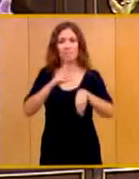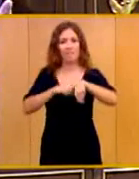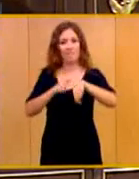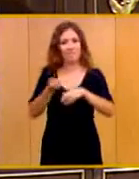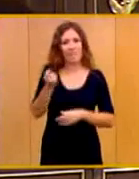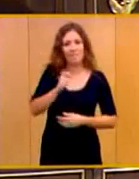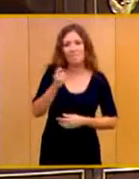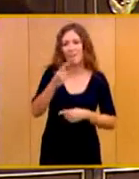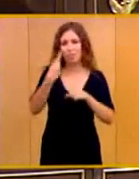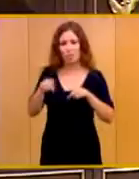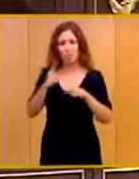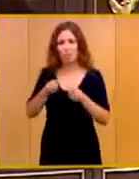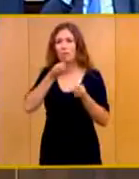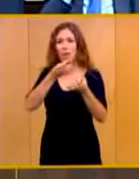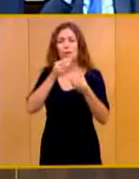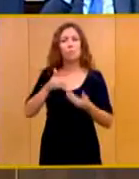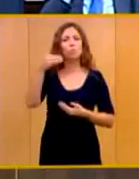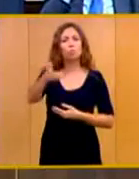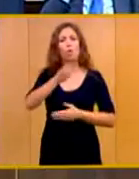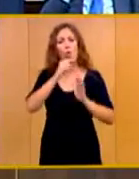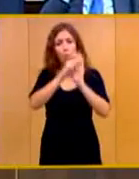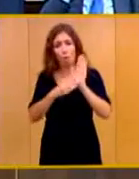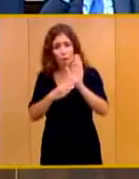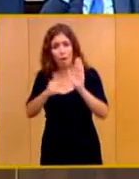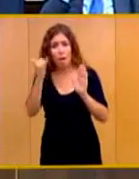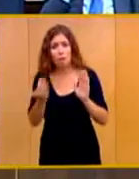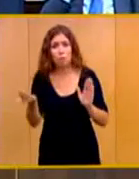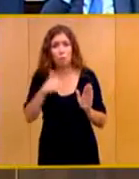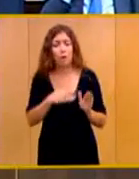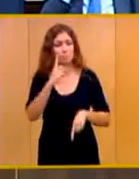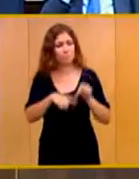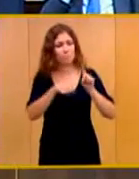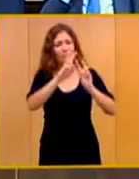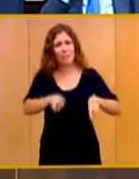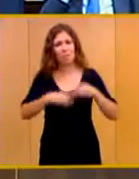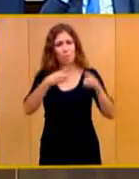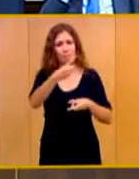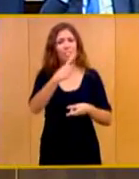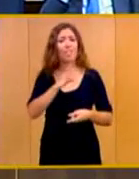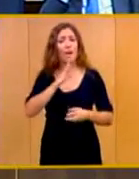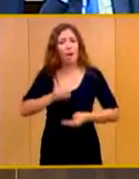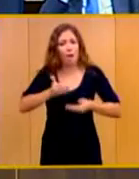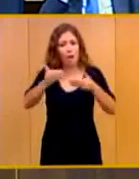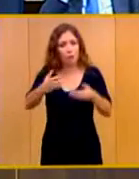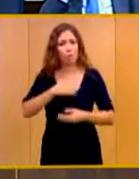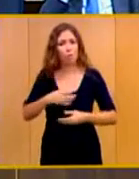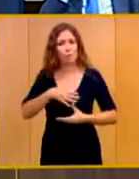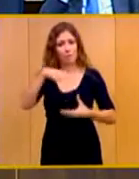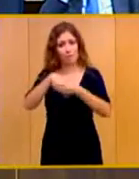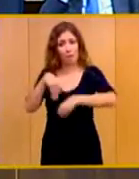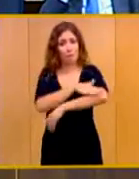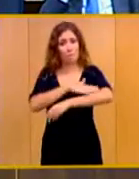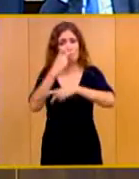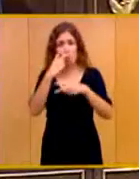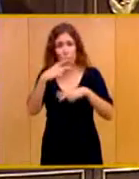todo el mundo saber a qué atenerse? ¿Qué ocurre con las reformas inaplazables del conjunto de las administraciones públicas, de